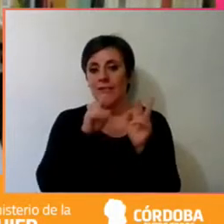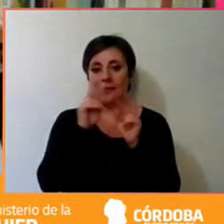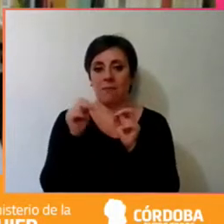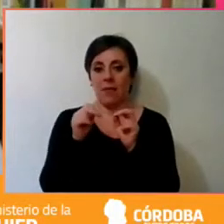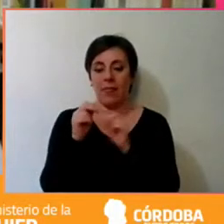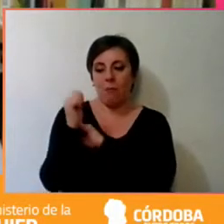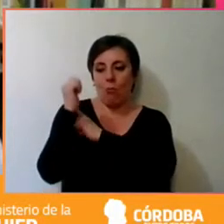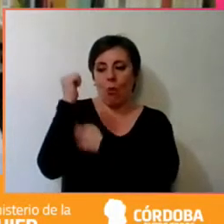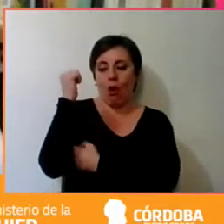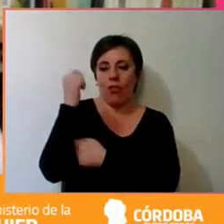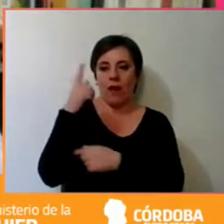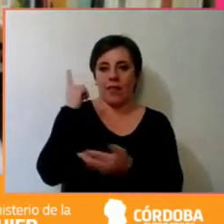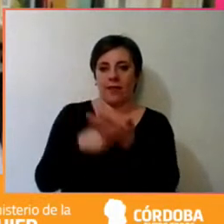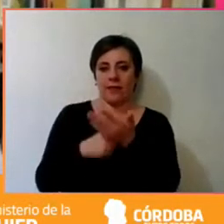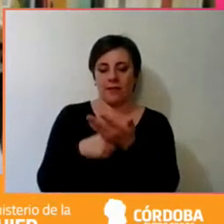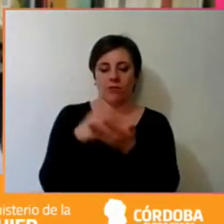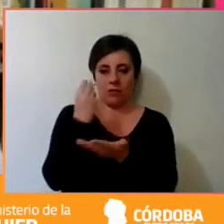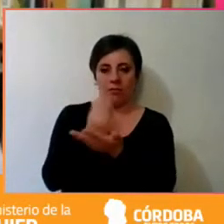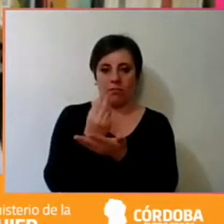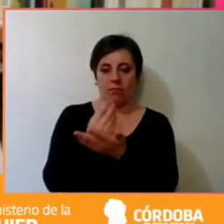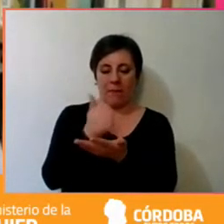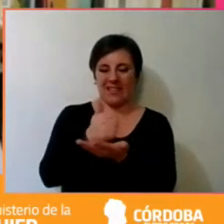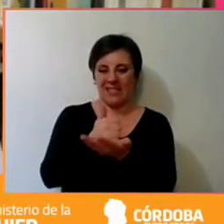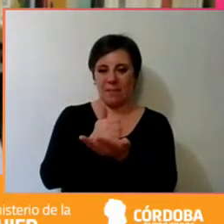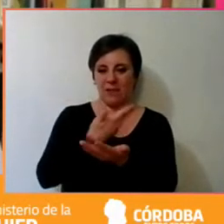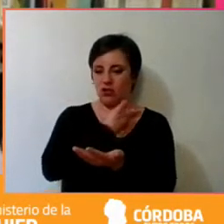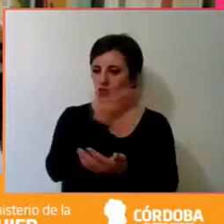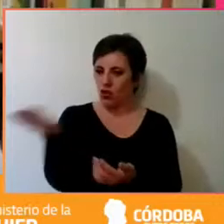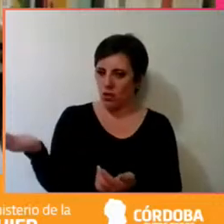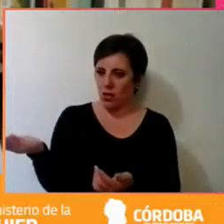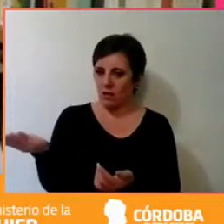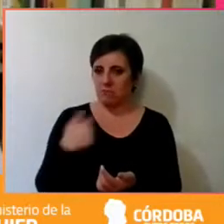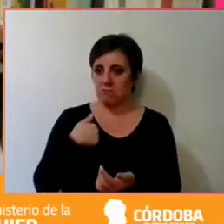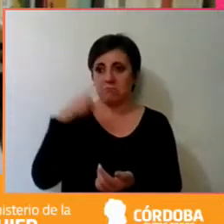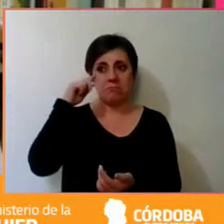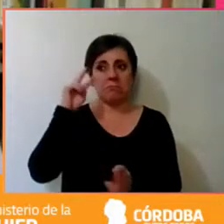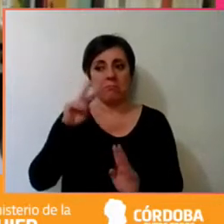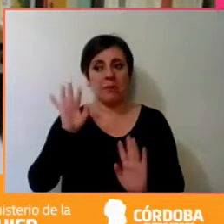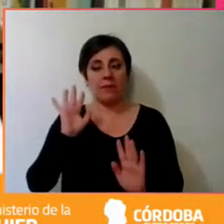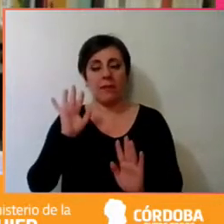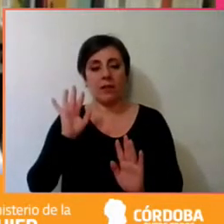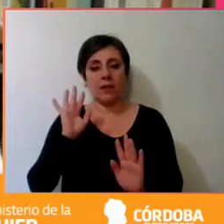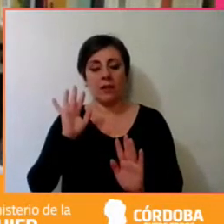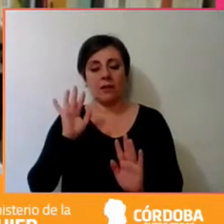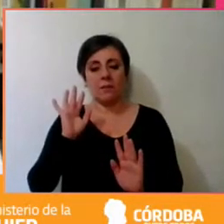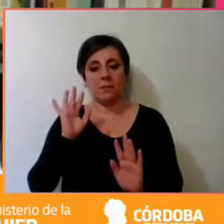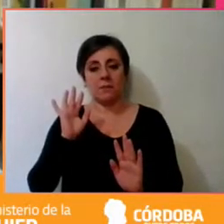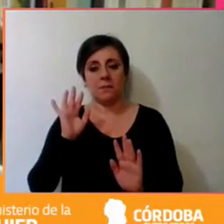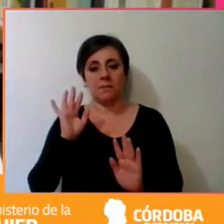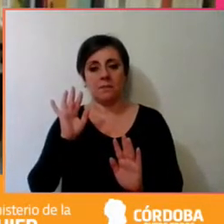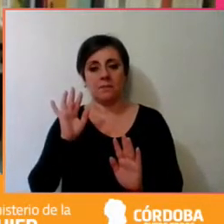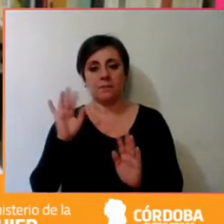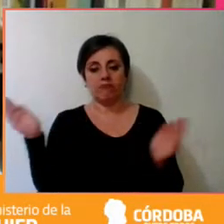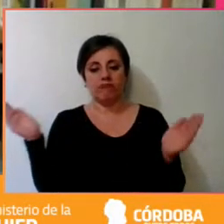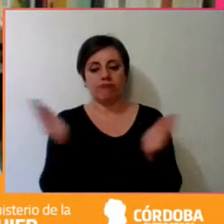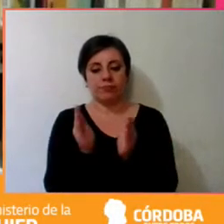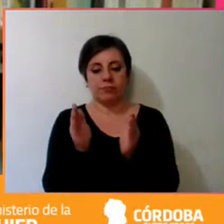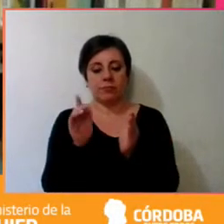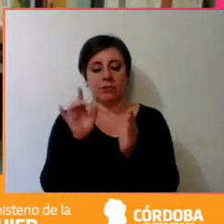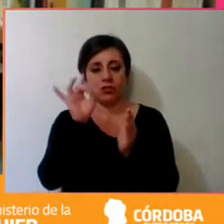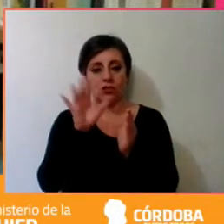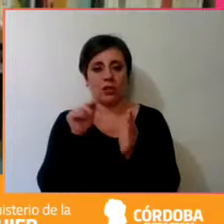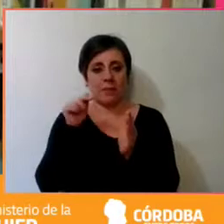poder, de la decisión, de la participación social, que desde mi punto de vista se ha quedado reducida al